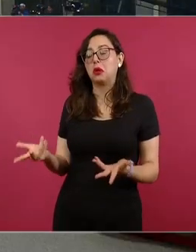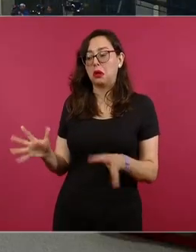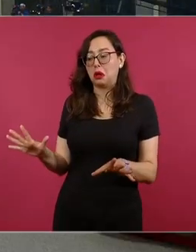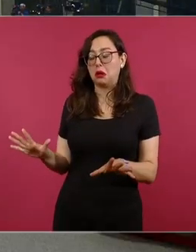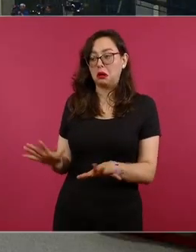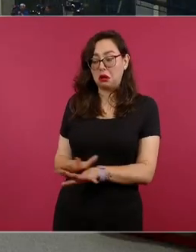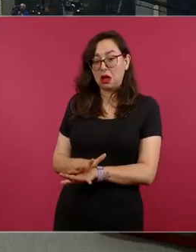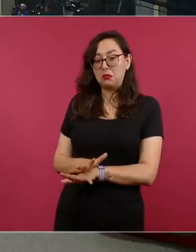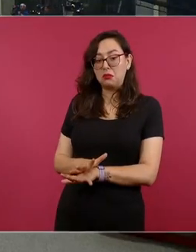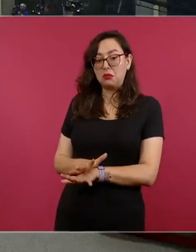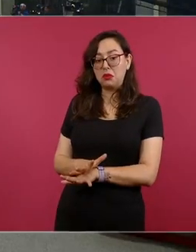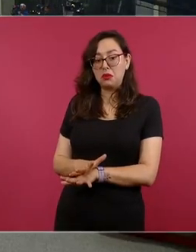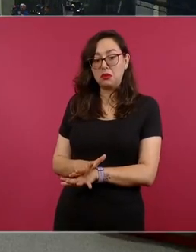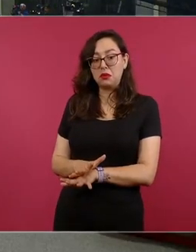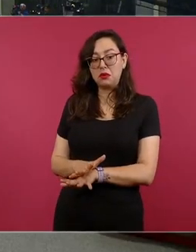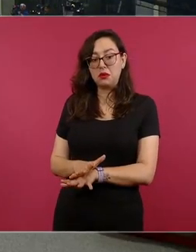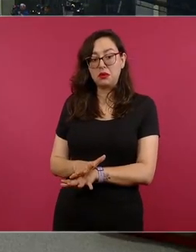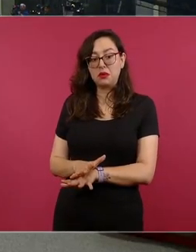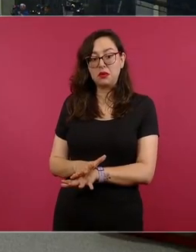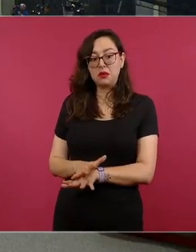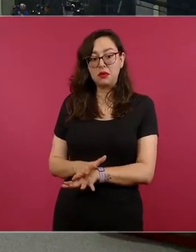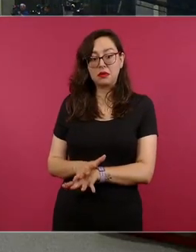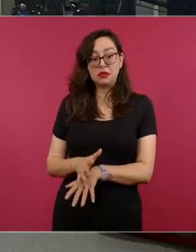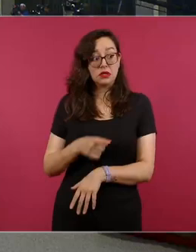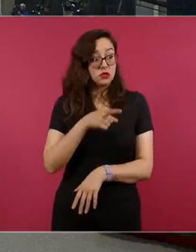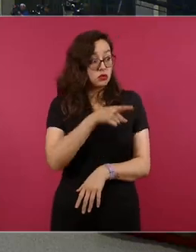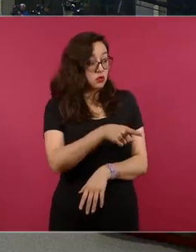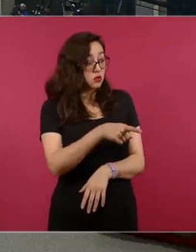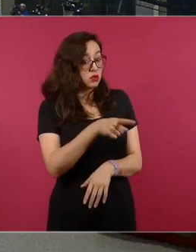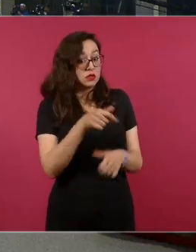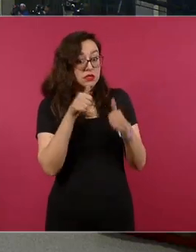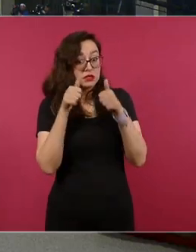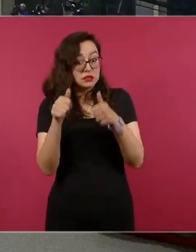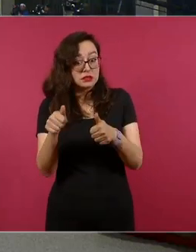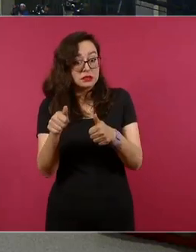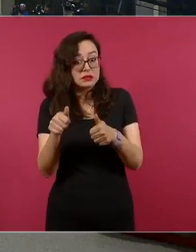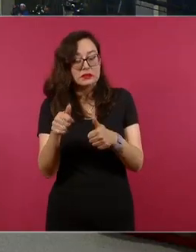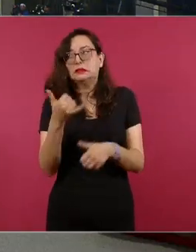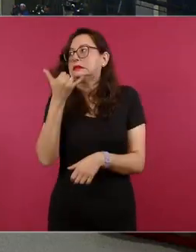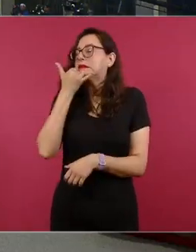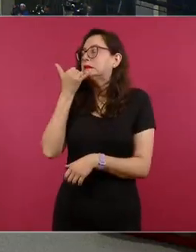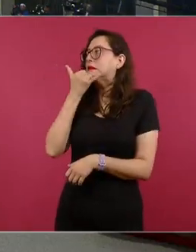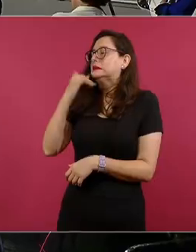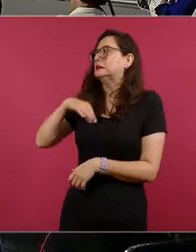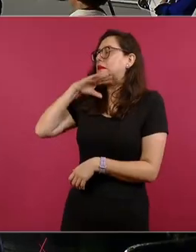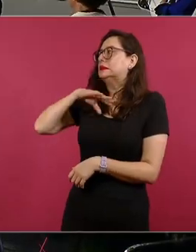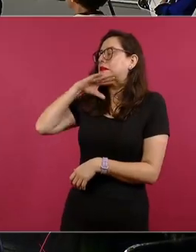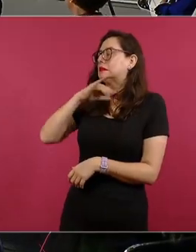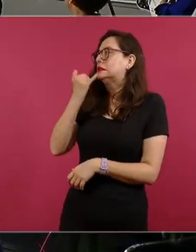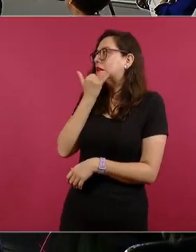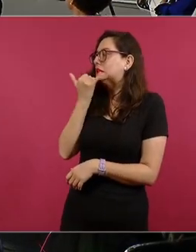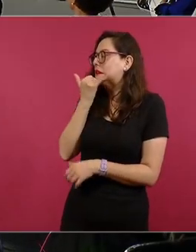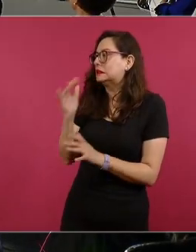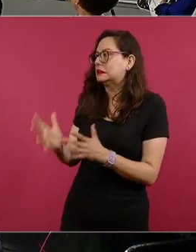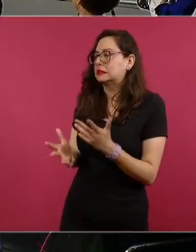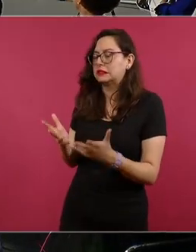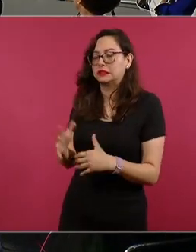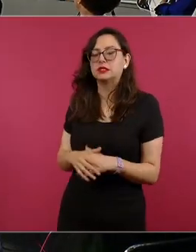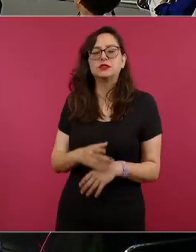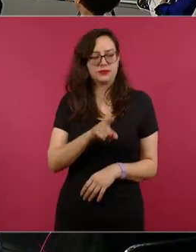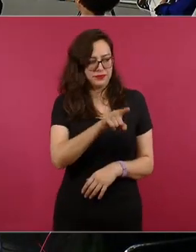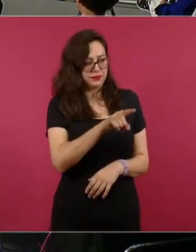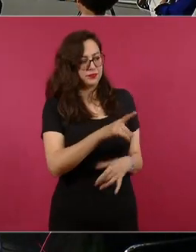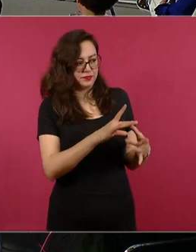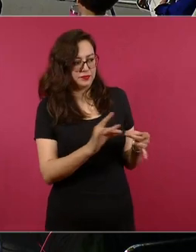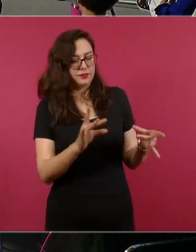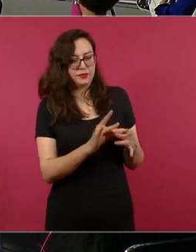escuchaste? Ay, perdón. Tú, por favor. Por favor. Sobre todo, de la